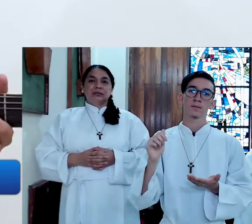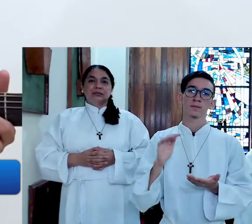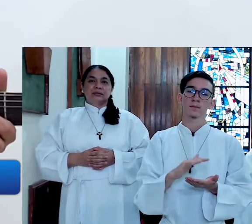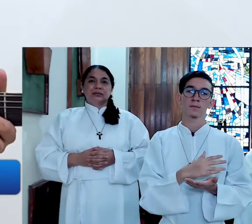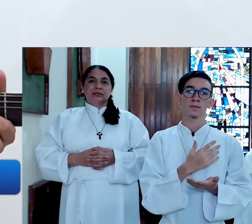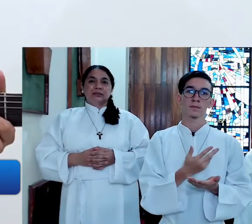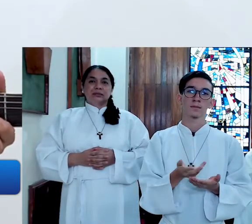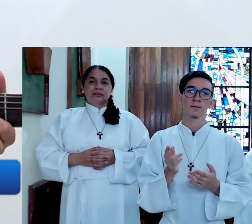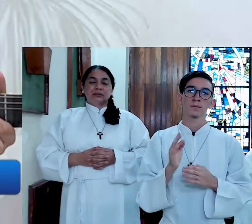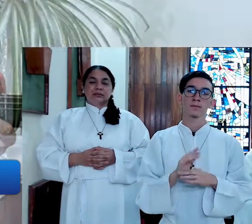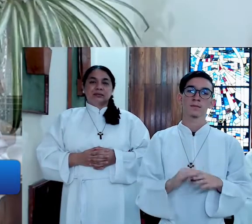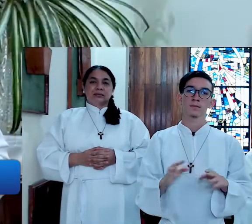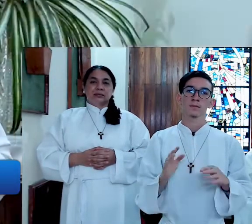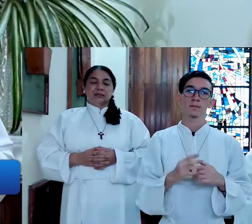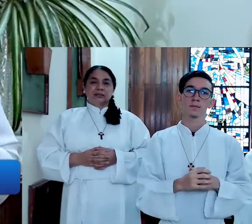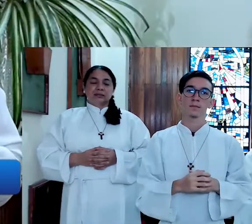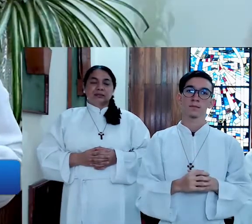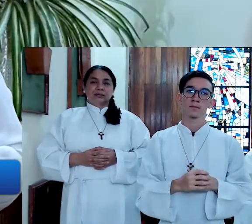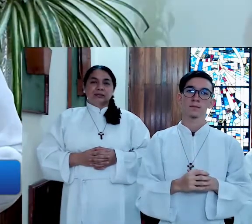aleluya.